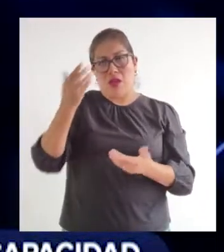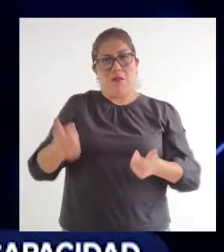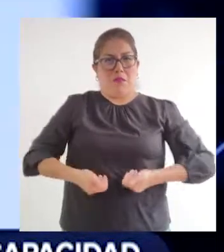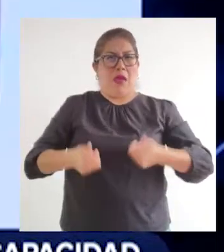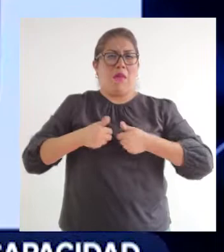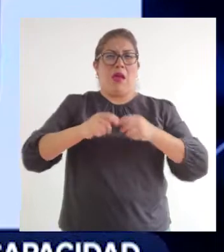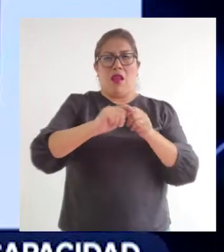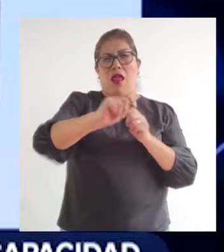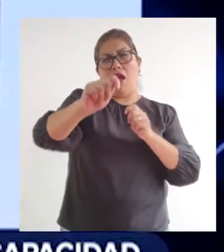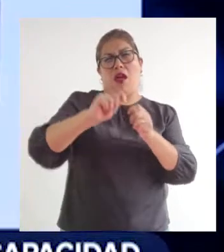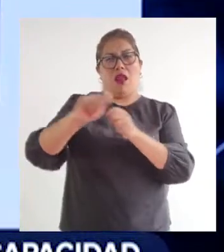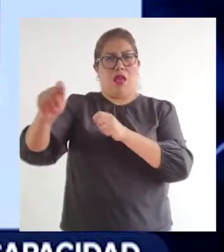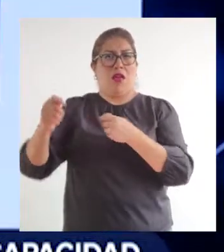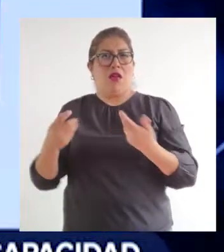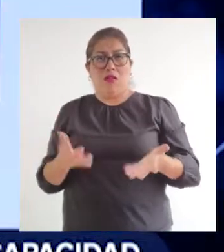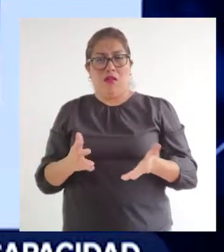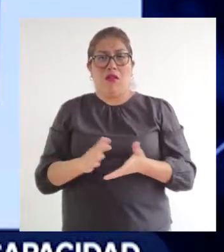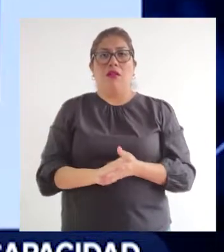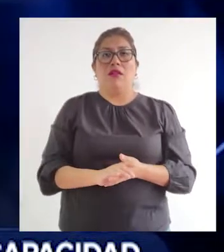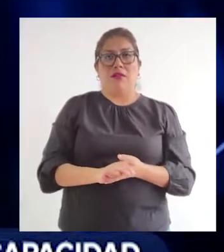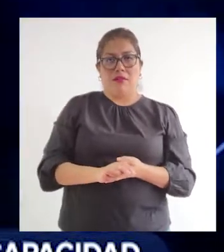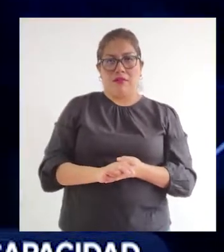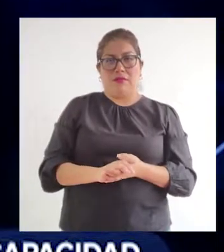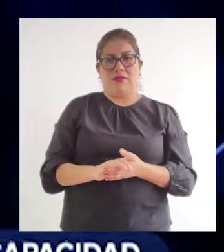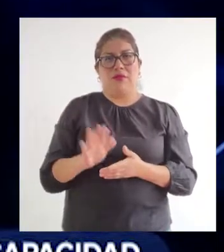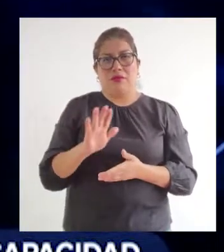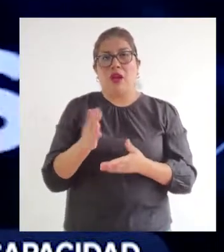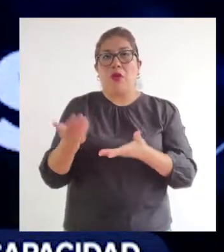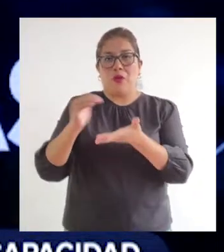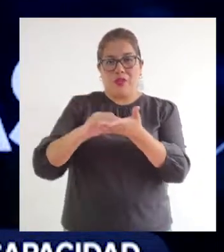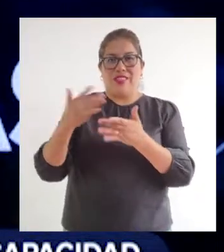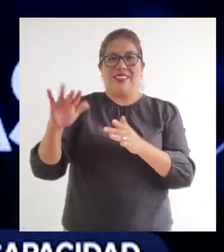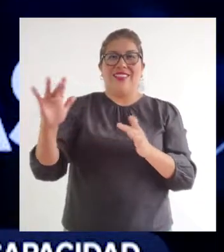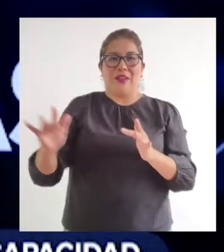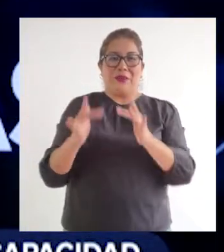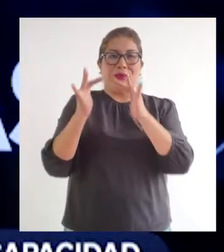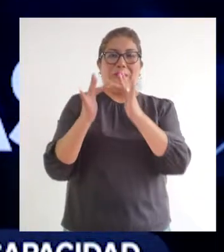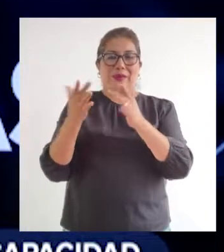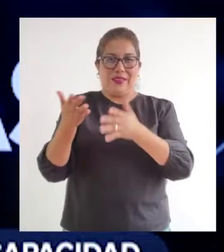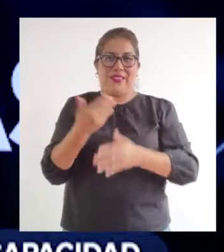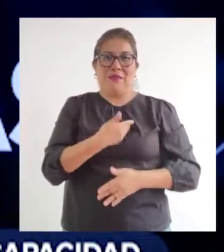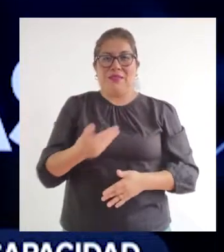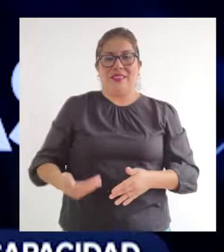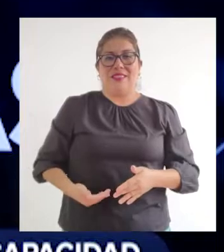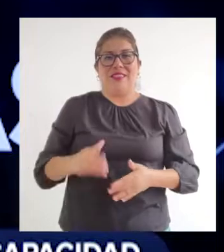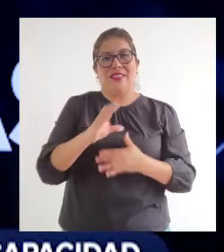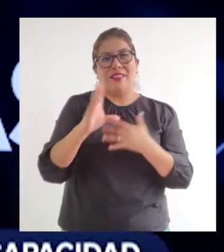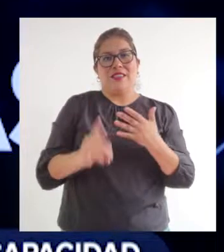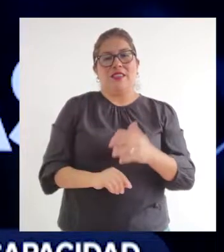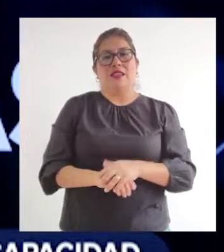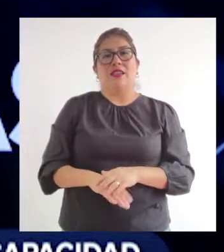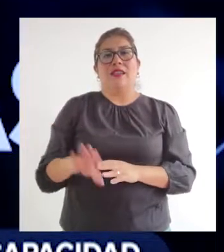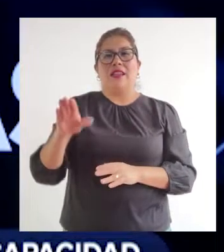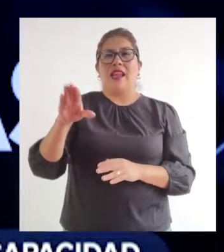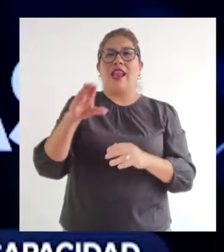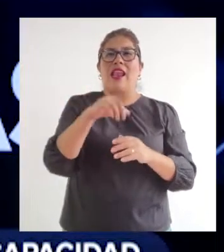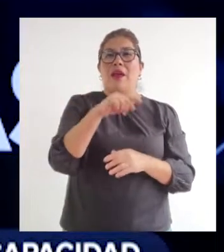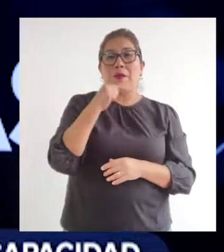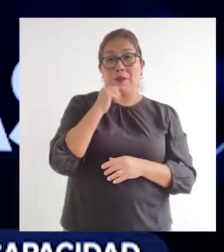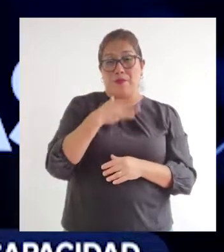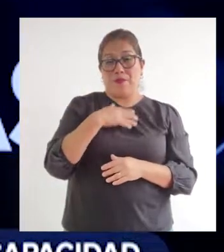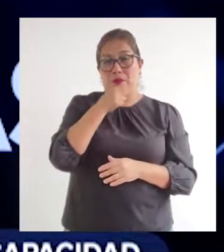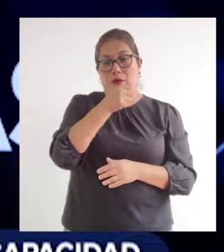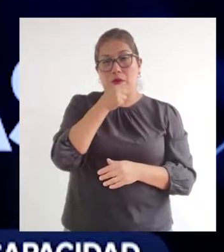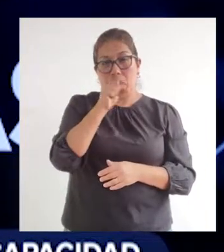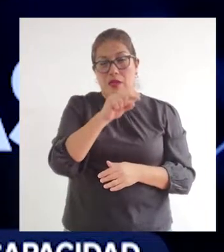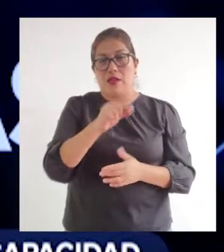zonas alejadas, de sectores. Y está con nosotros Marco Antonio Gamarra Labarrera, presidente del CONADIS. Señor Gamarra, Joana le hacía